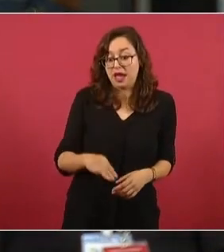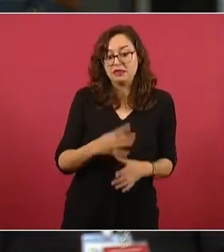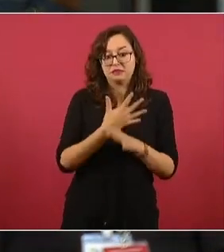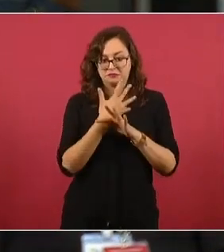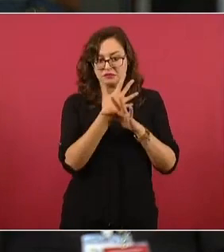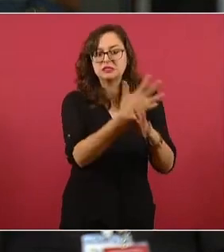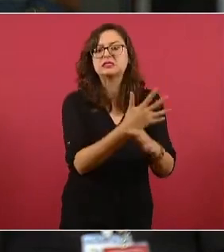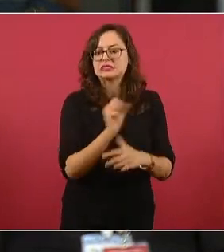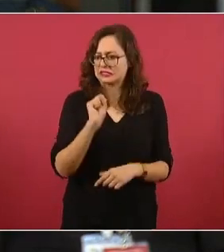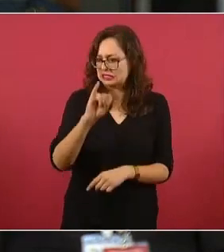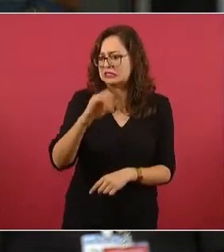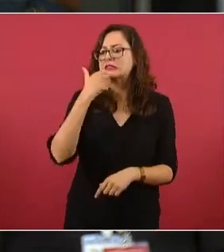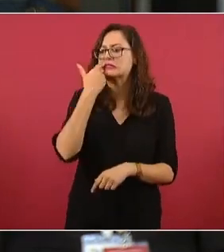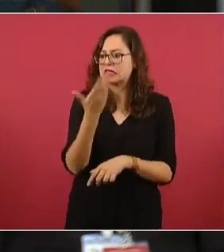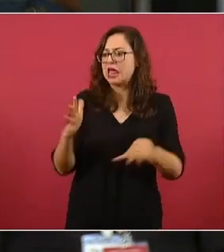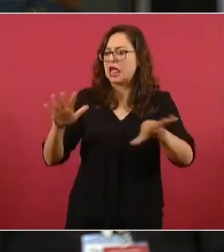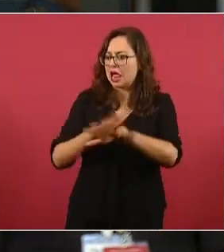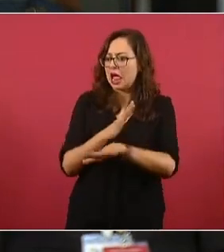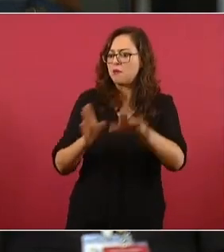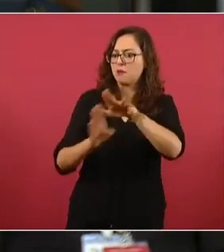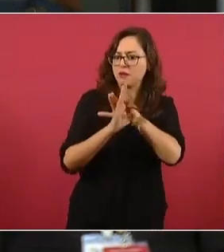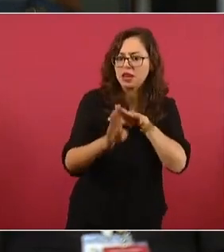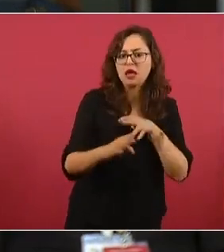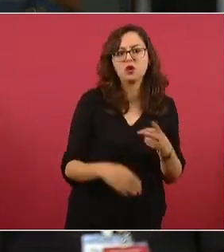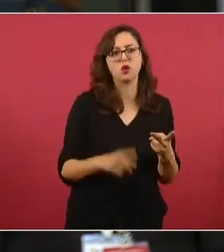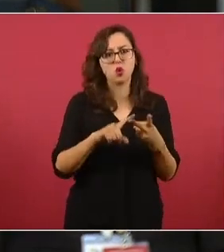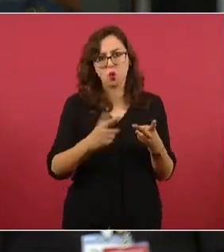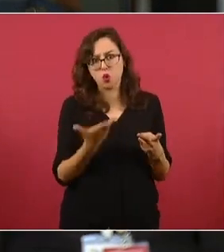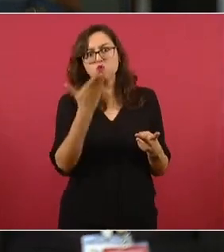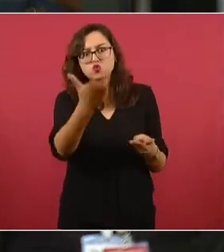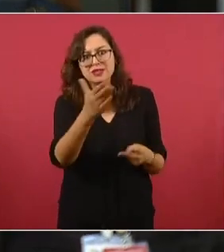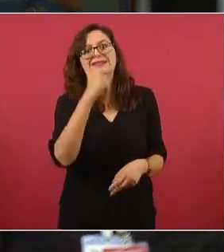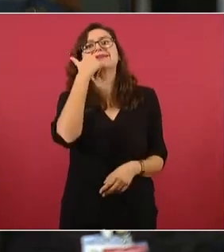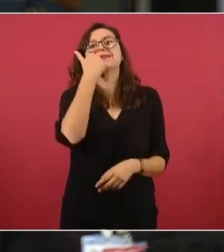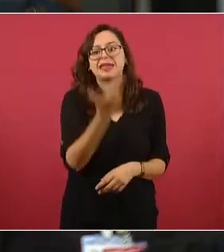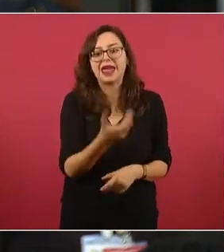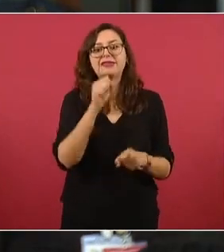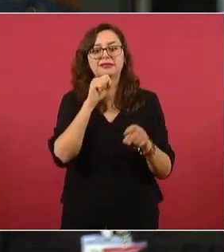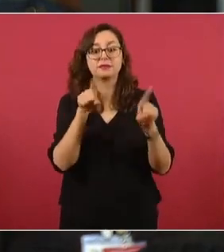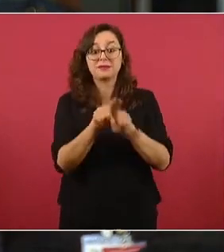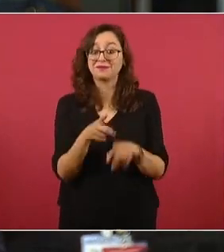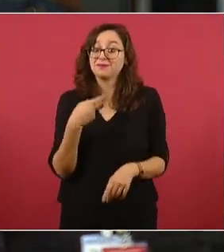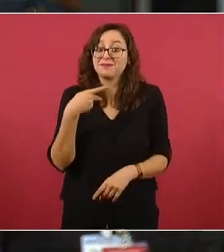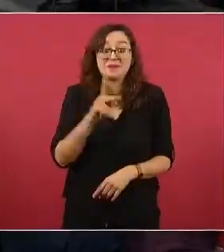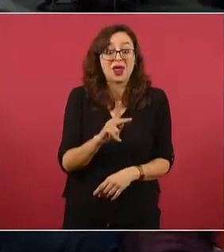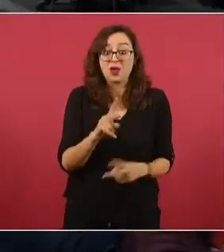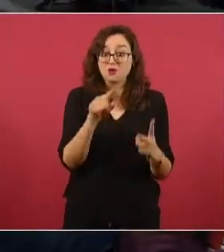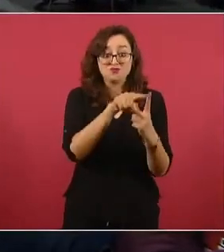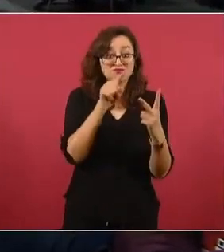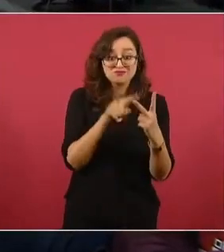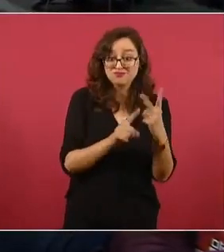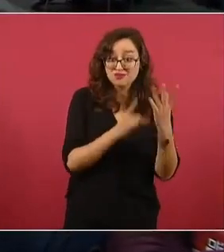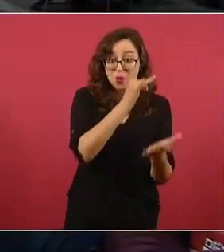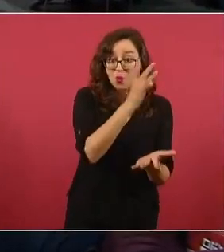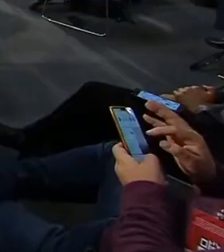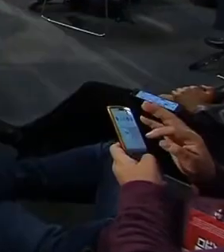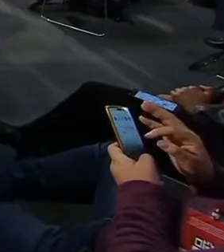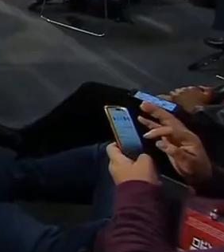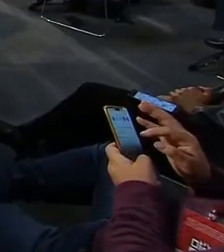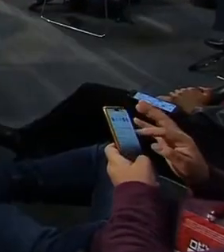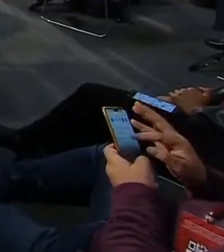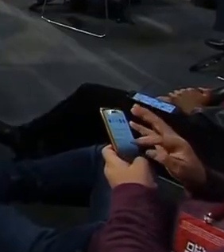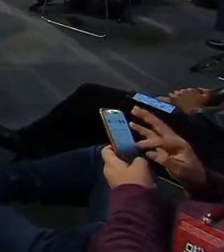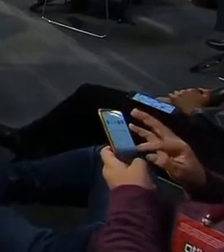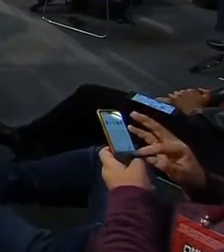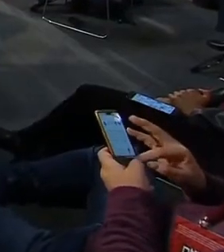compromete, hay personajes en el Congreso de Estados Unidos que históricamente han detenido una